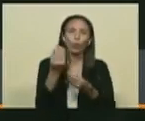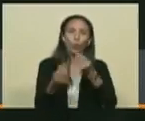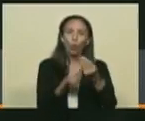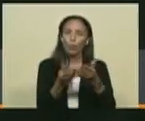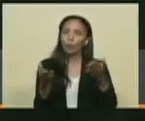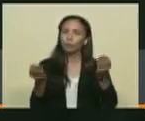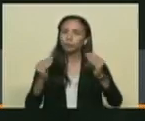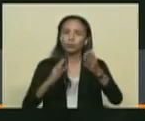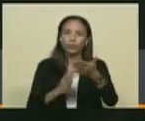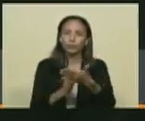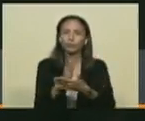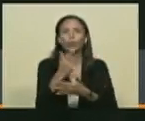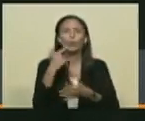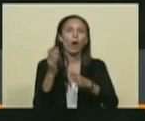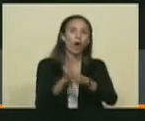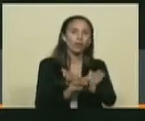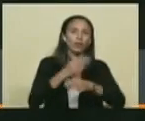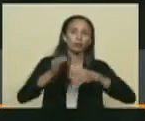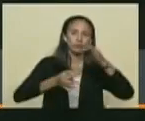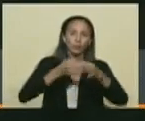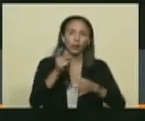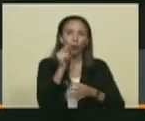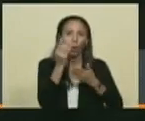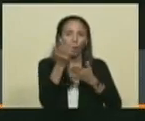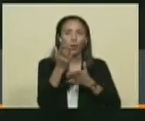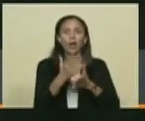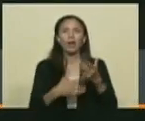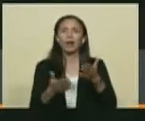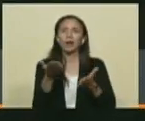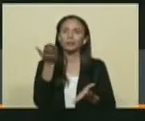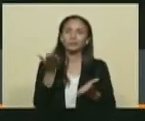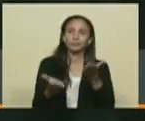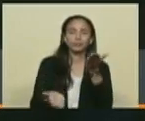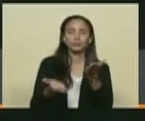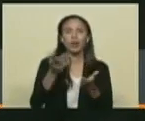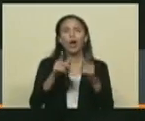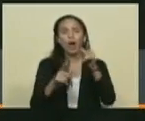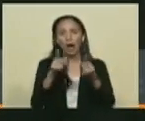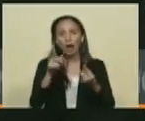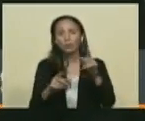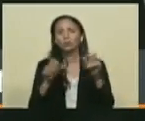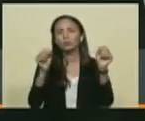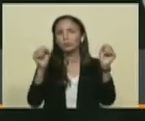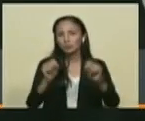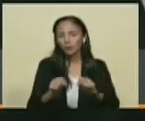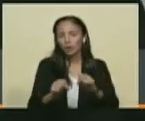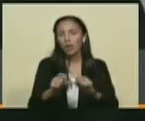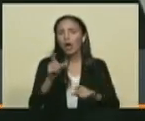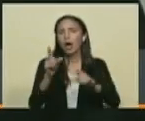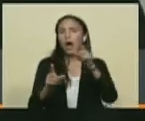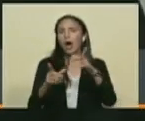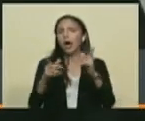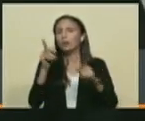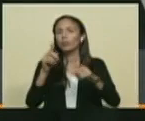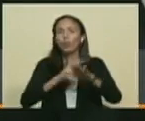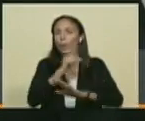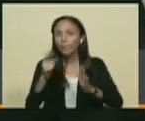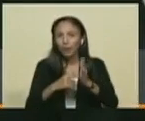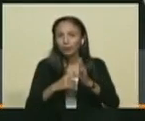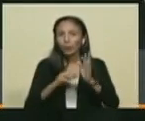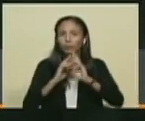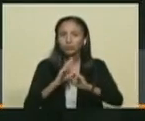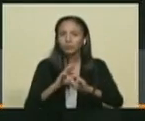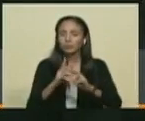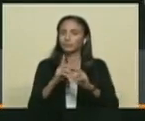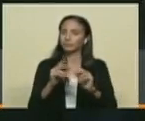el presidente Medina, son avances parciales, relevantes sí, pero todavía no se ha llegado al final del camino. Por lo